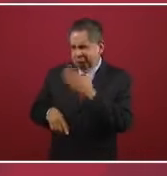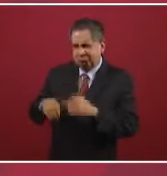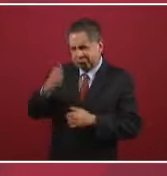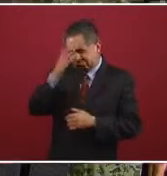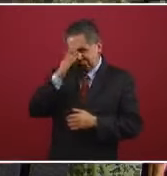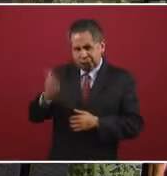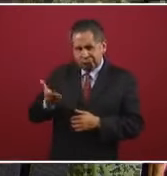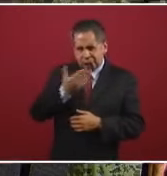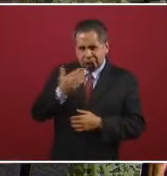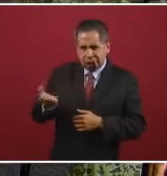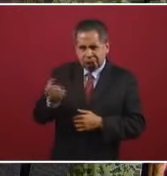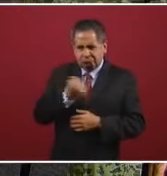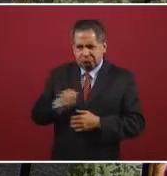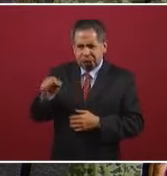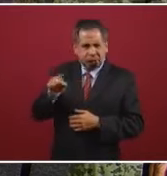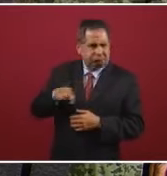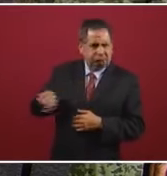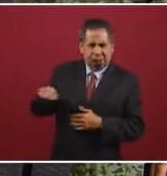eficaces.